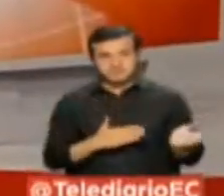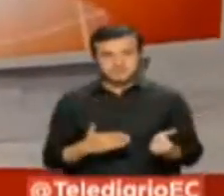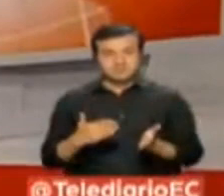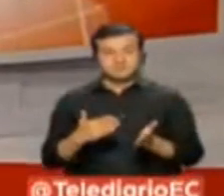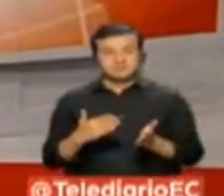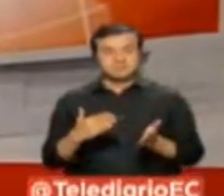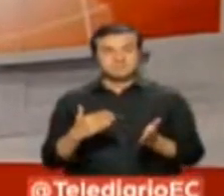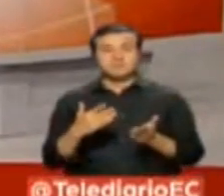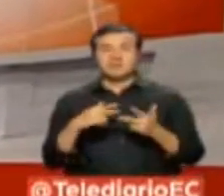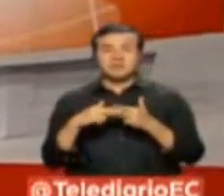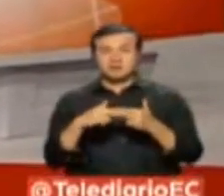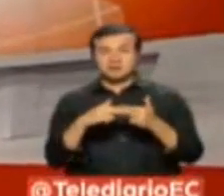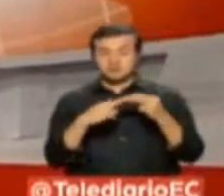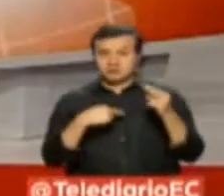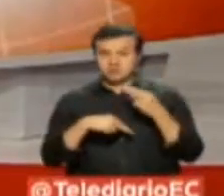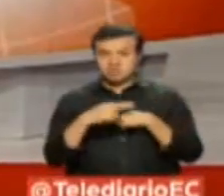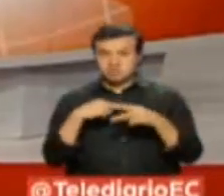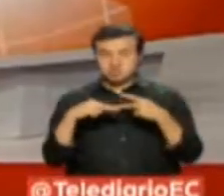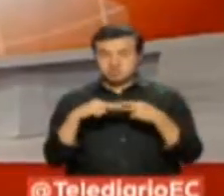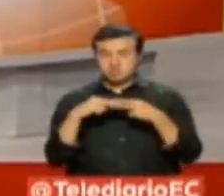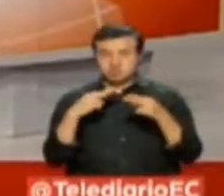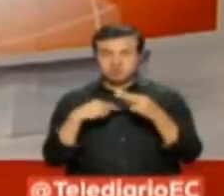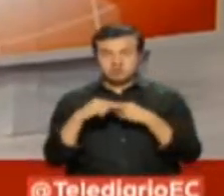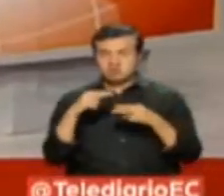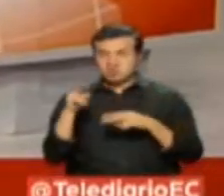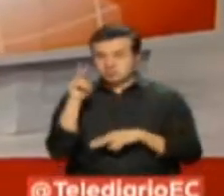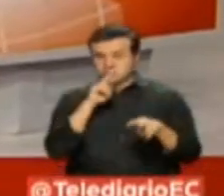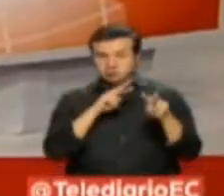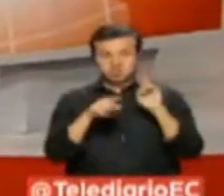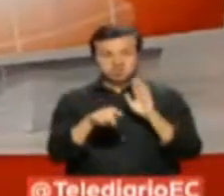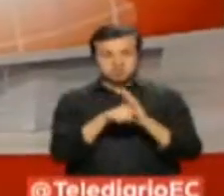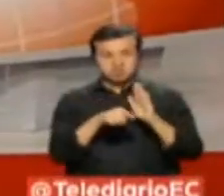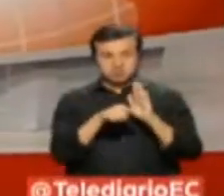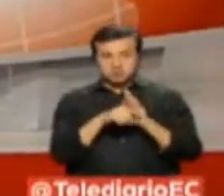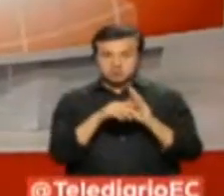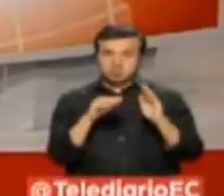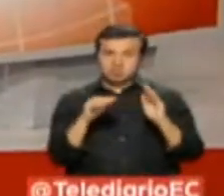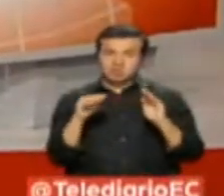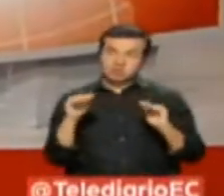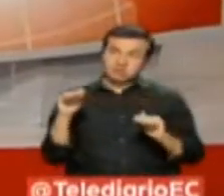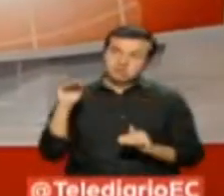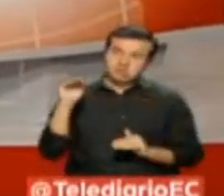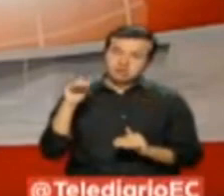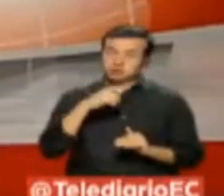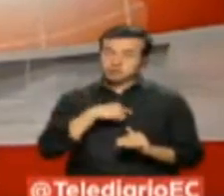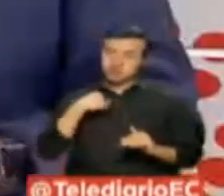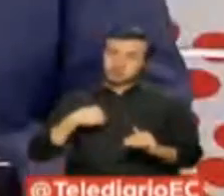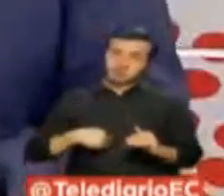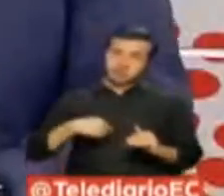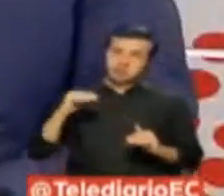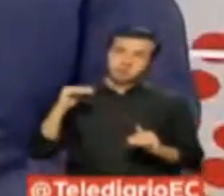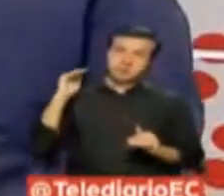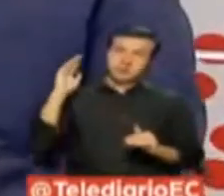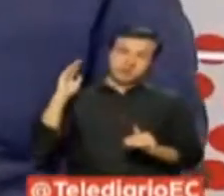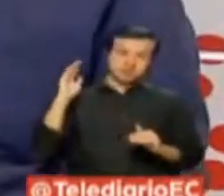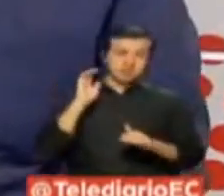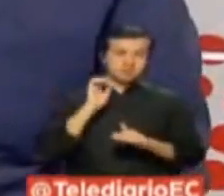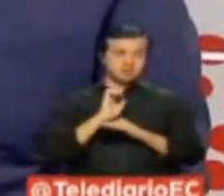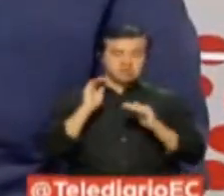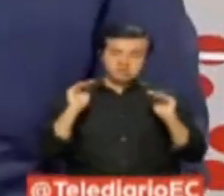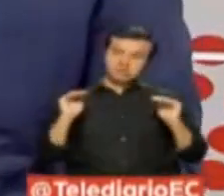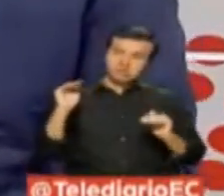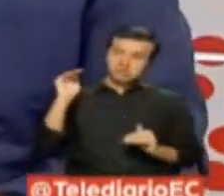punto de vista de la relación comercial, tenemos una balanza negativa, desfavorable con China. ¿Cuál es el